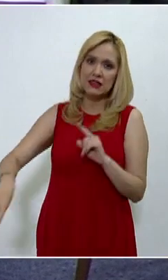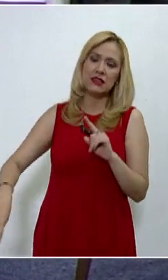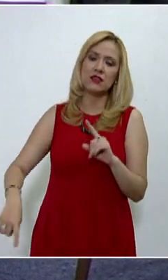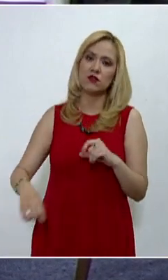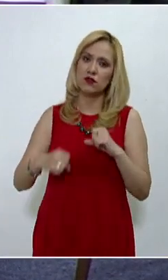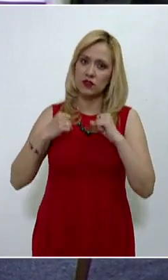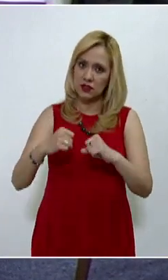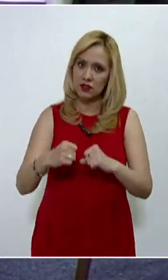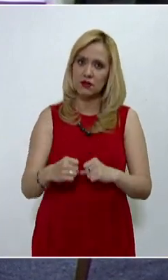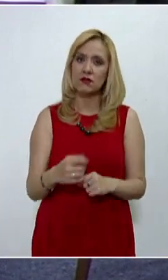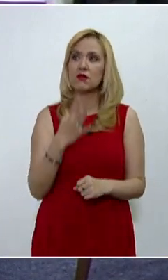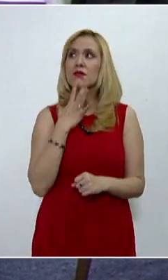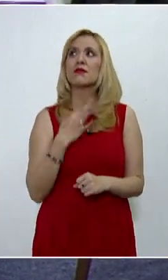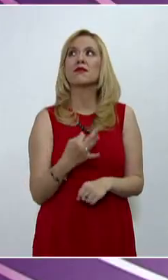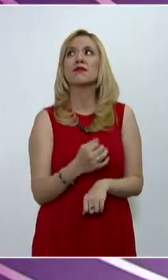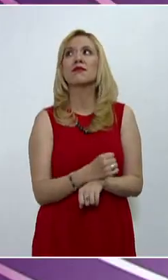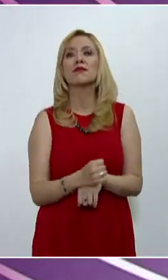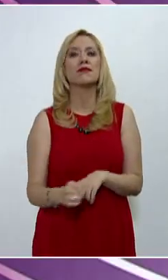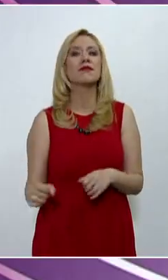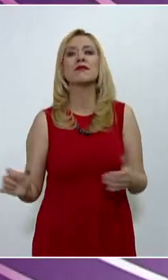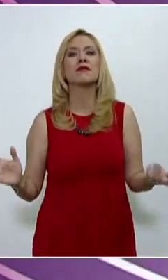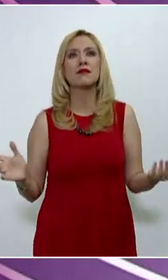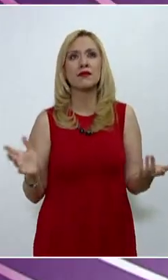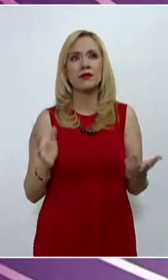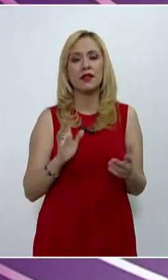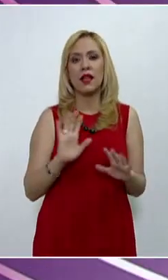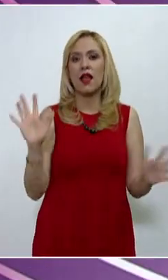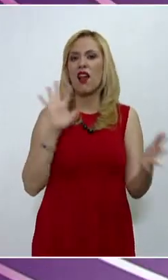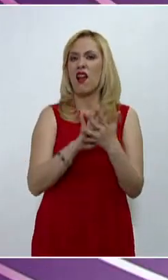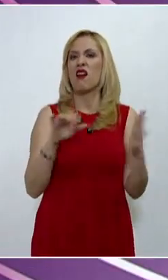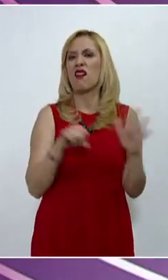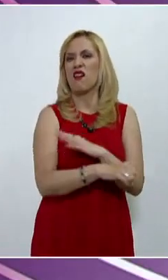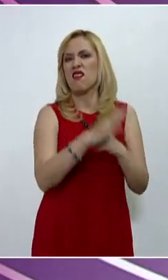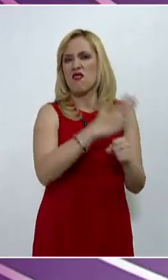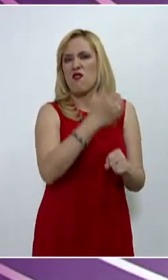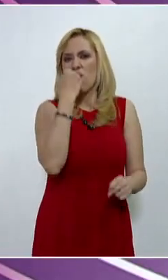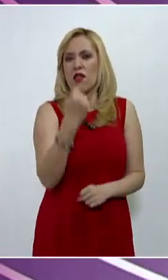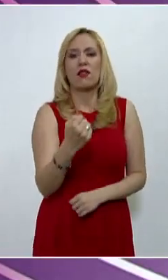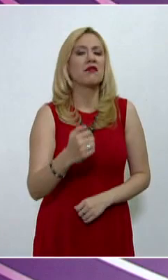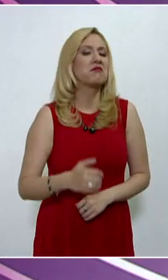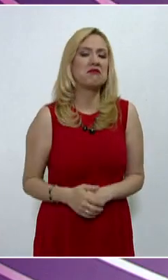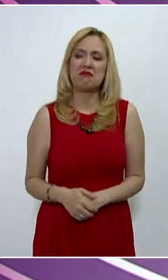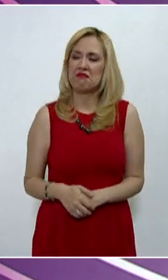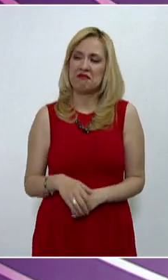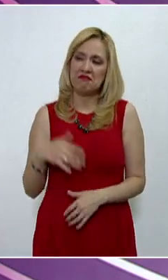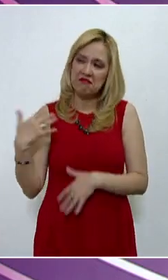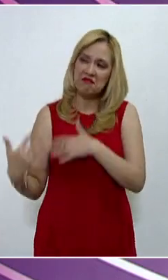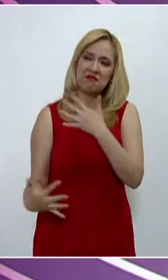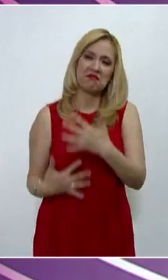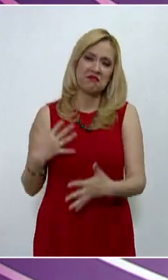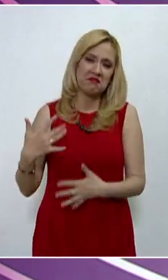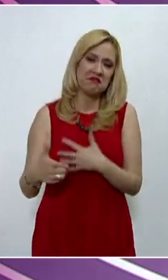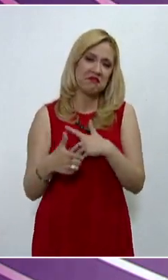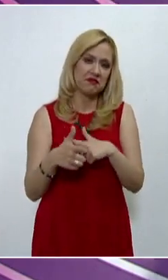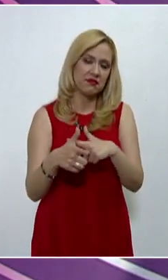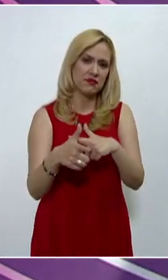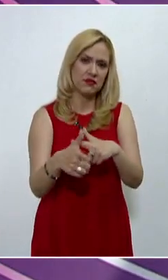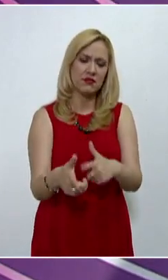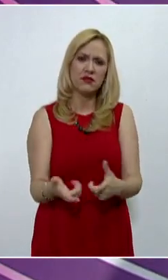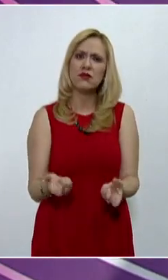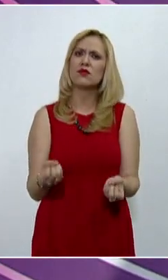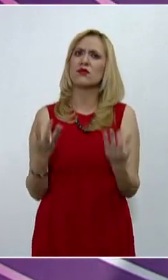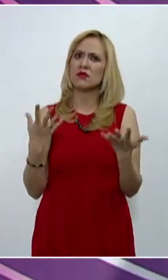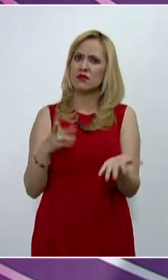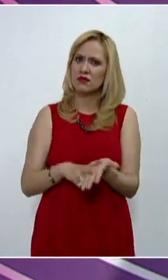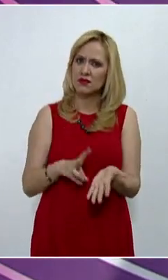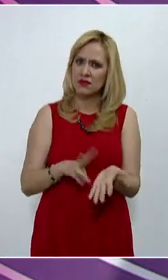sistémica. Sí, con no es tan instituciones sencillo con como capacidad. esta idea también de aumentar penas, ¿no? Como si por eso fuera a bajar la incidencia delictiva. ¿Y cuánto nos cuesta